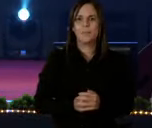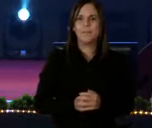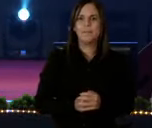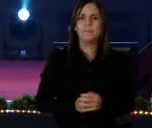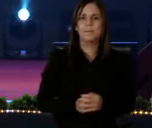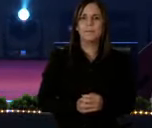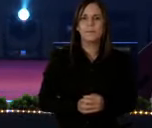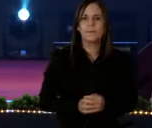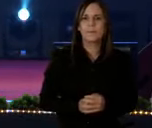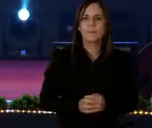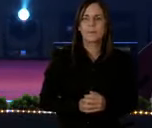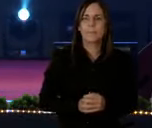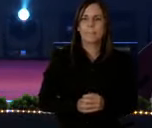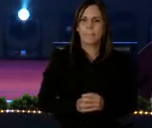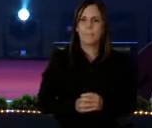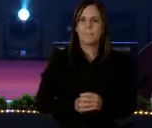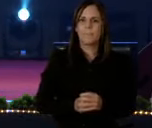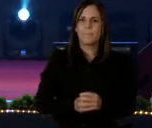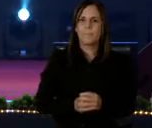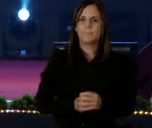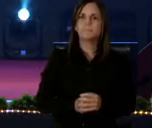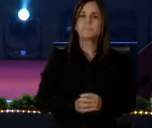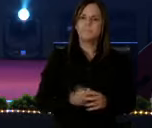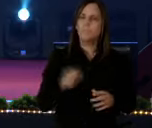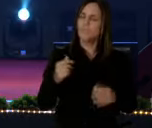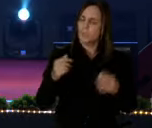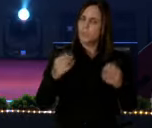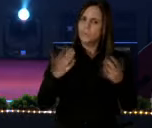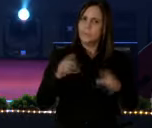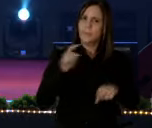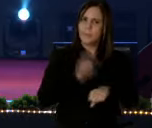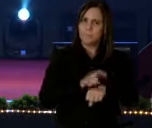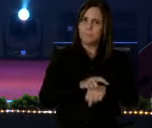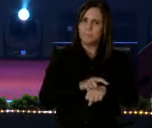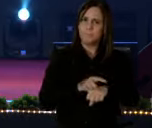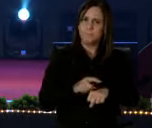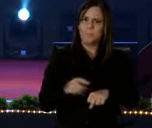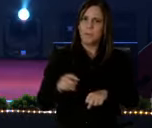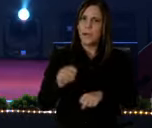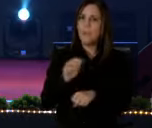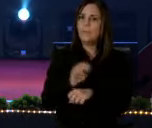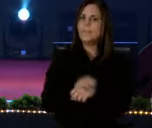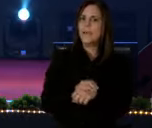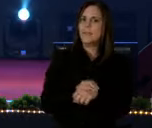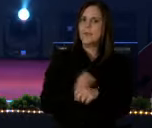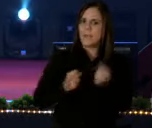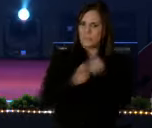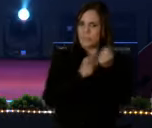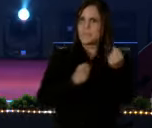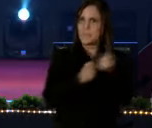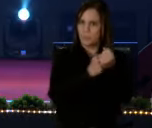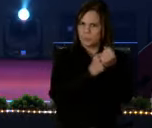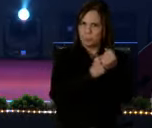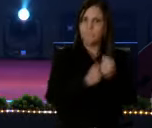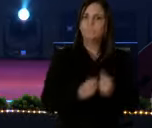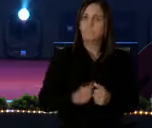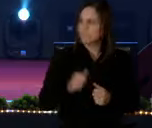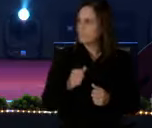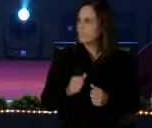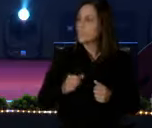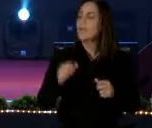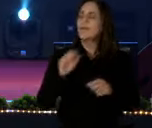que si todavía está usted a tiempo para unirse como auspiciador para este tremendo evento, el evento es libre de costo. Pero este viernes hay